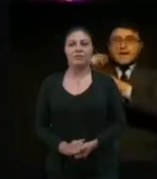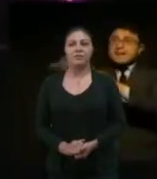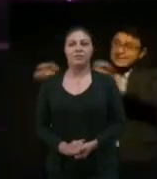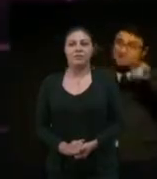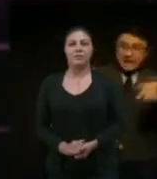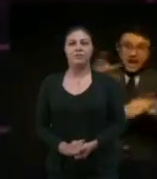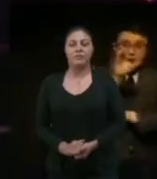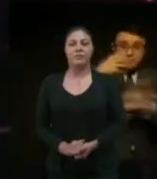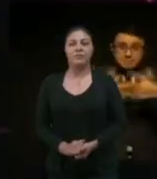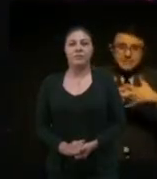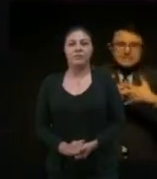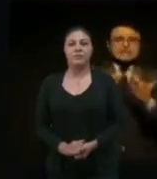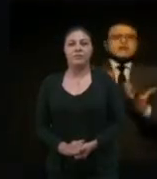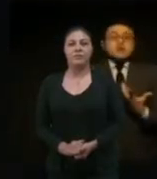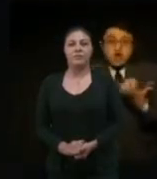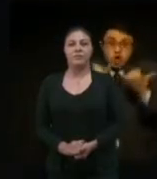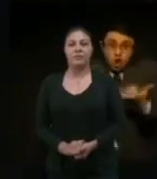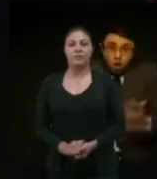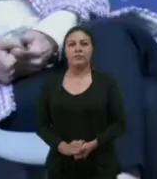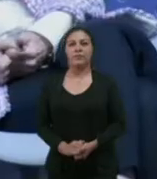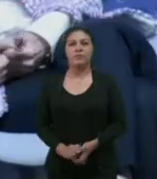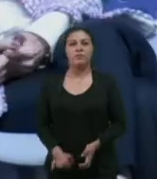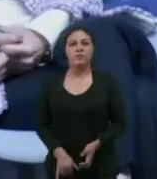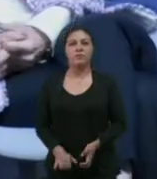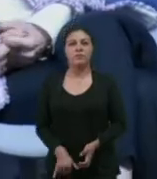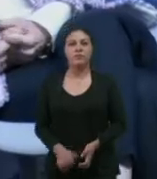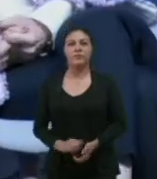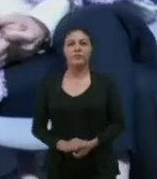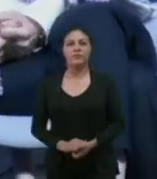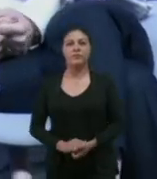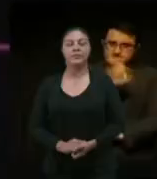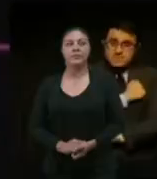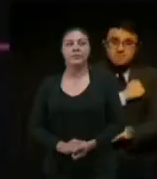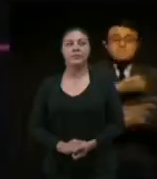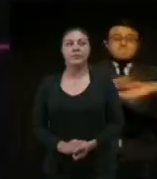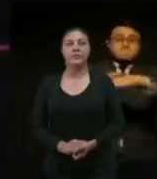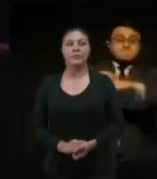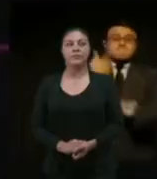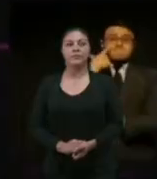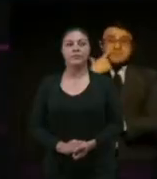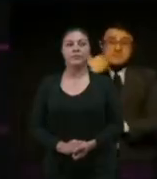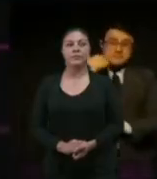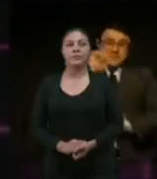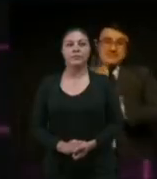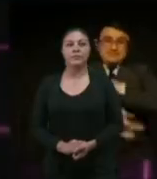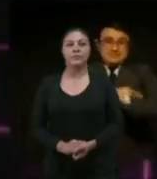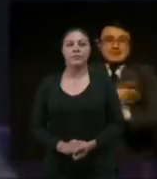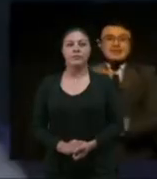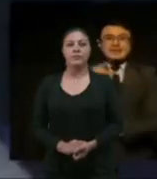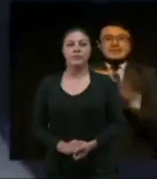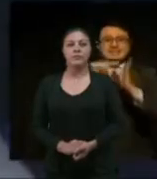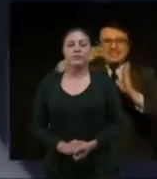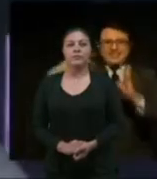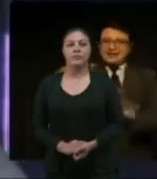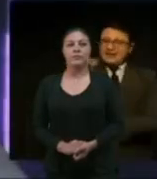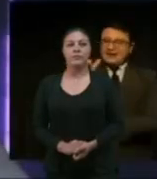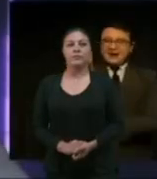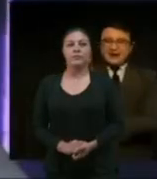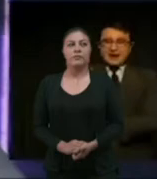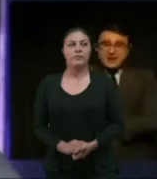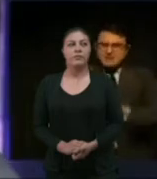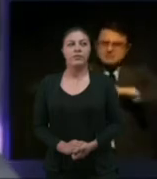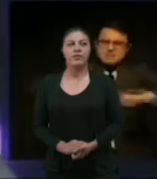orgullo con vocación de país que gracias a la gestión de la ministra karen agudín en pusimos en marcha